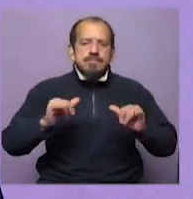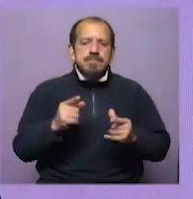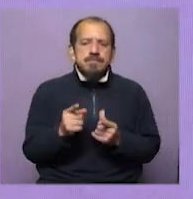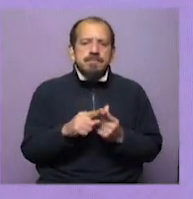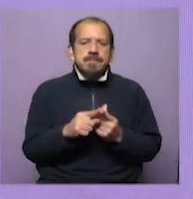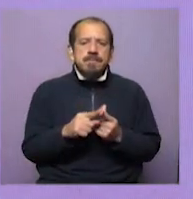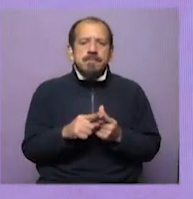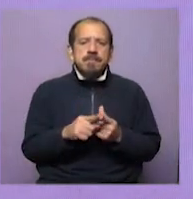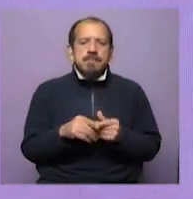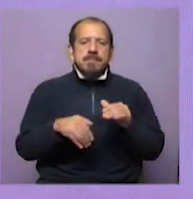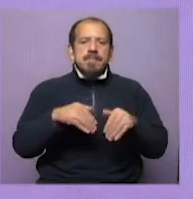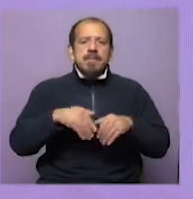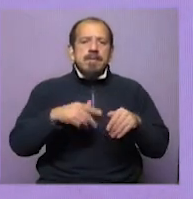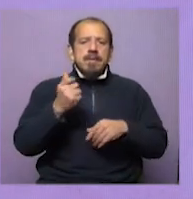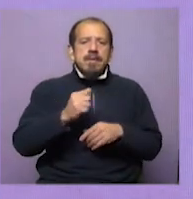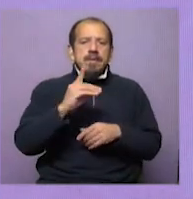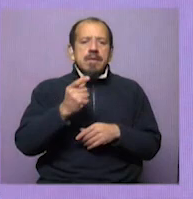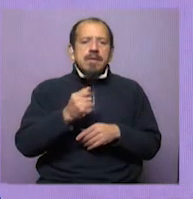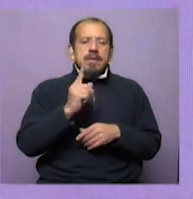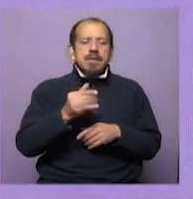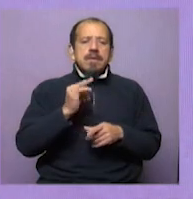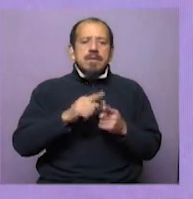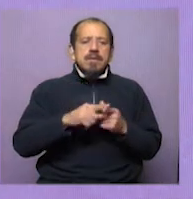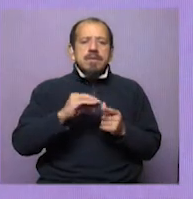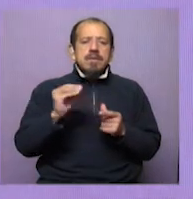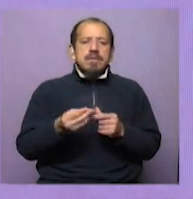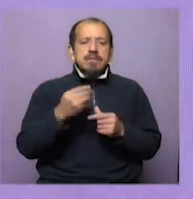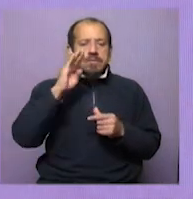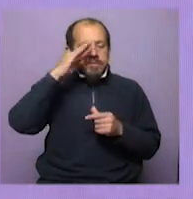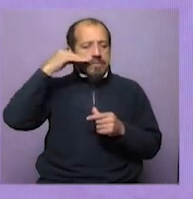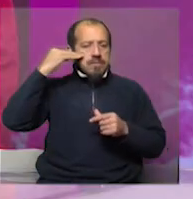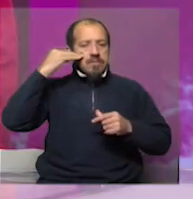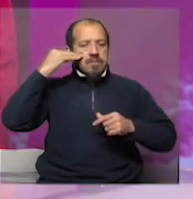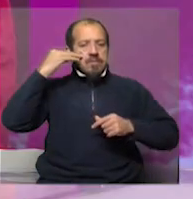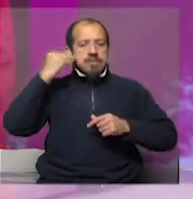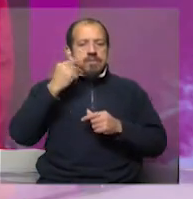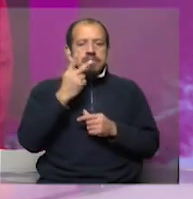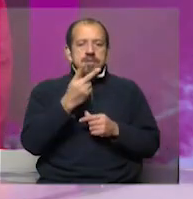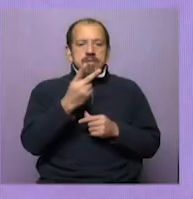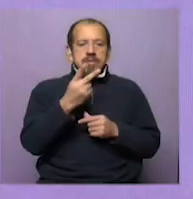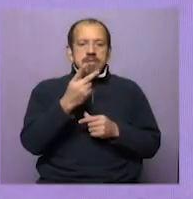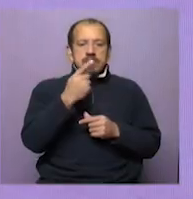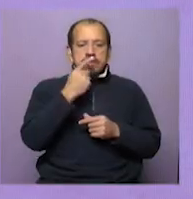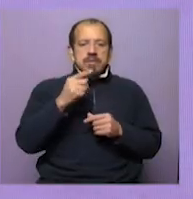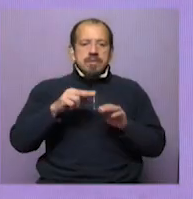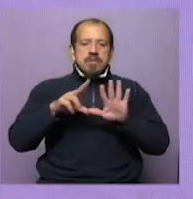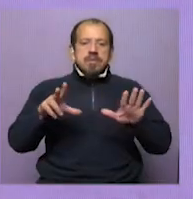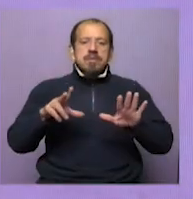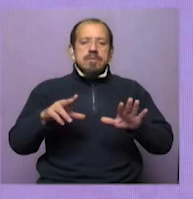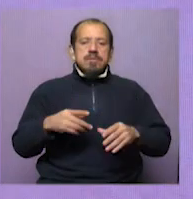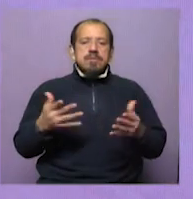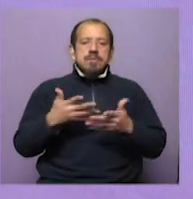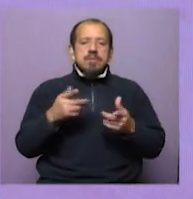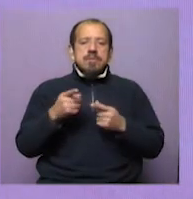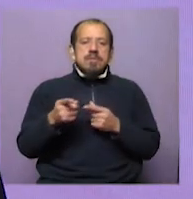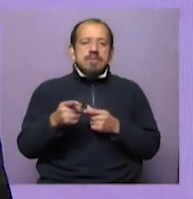la campaña electoral de Haddad cuando perdió contra Bolsonaro. En 2018. Claro. Y ahora Haddad es